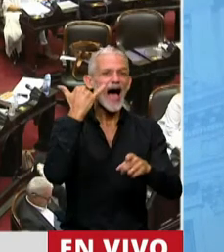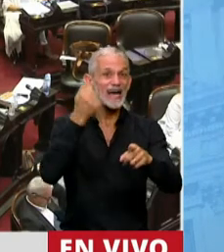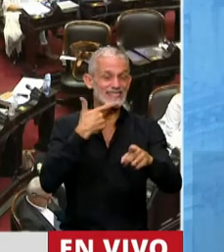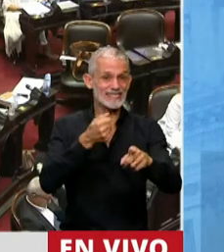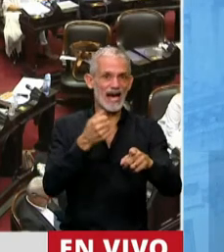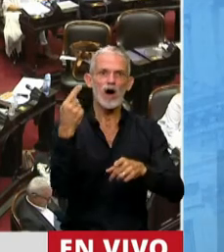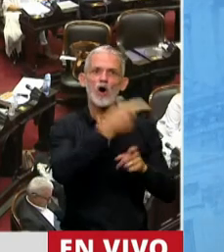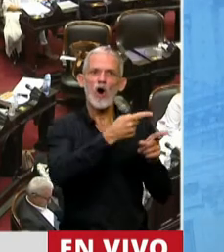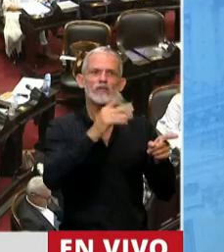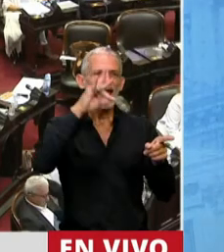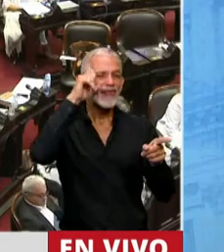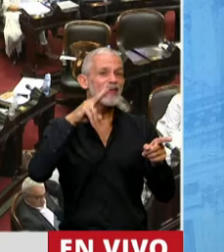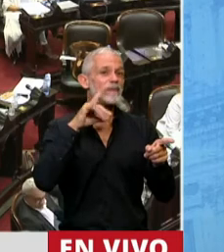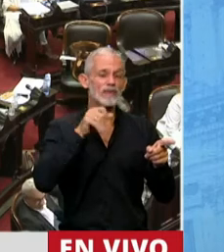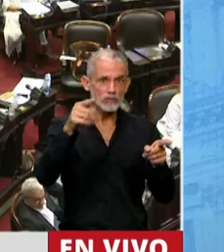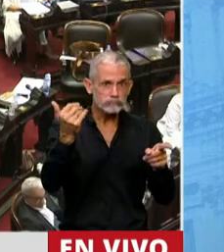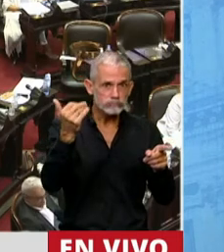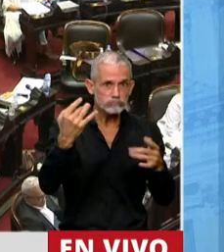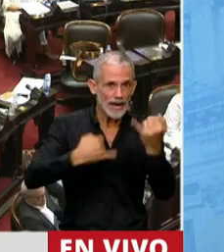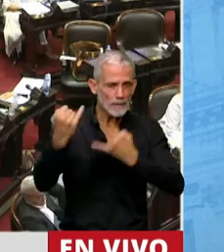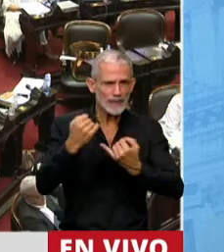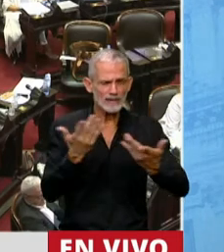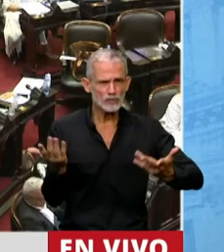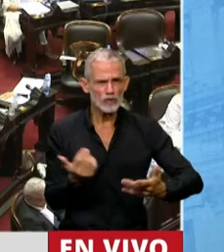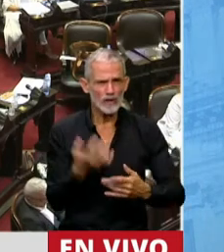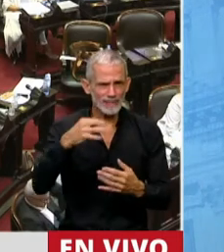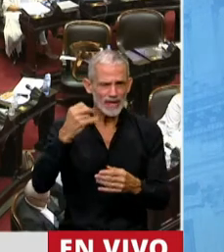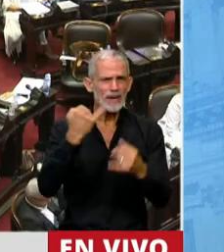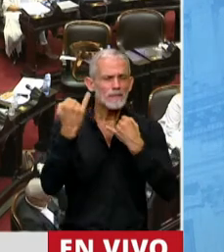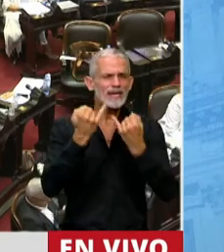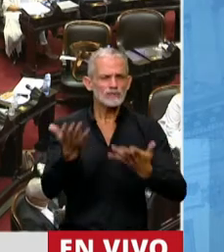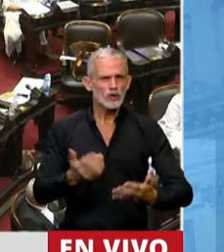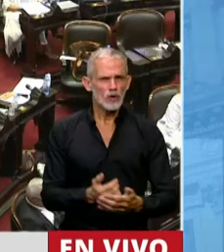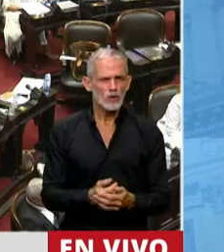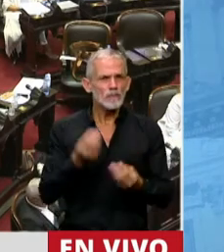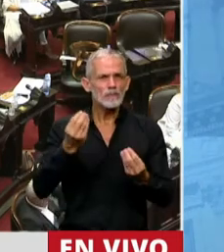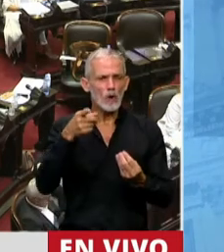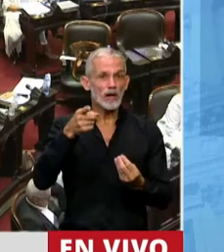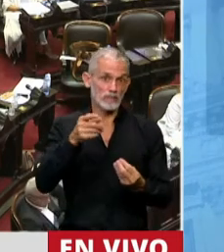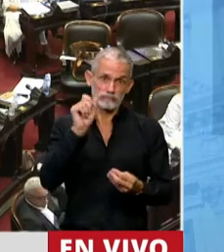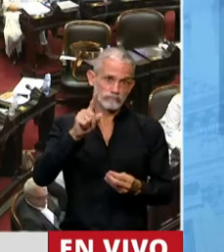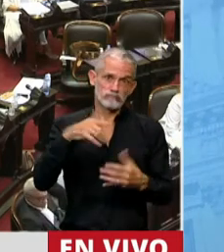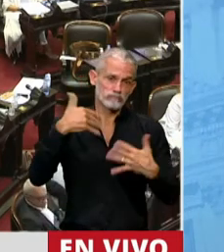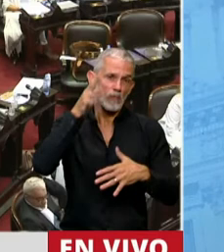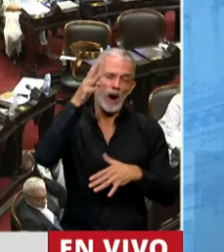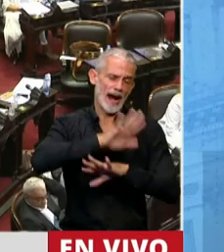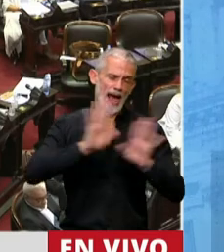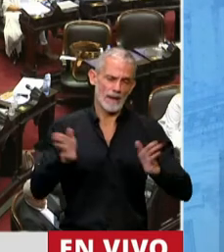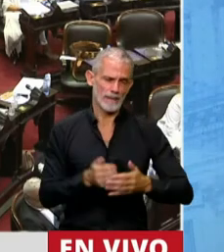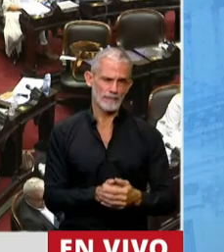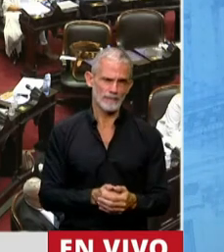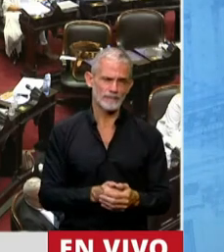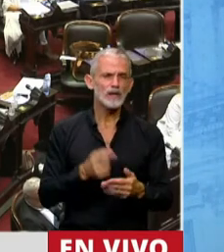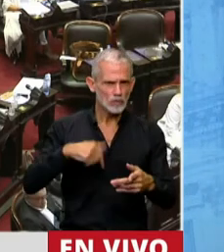Usted tiene que explicar esto, señor presidente, porque es de suma gravedad.